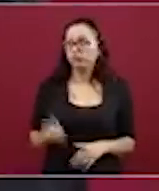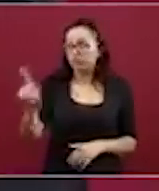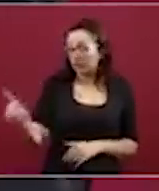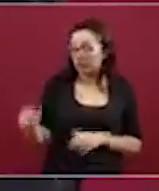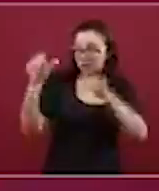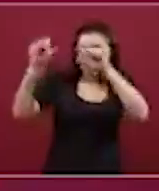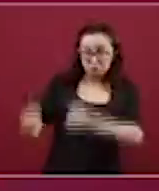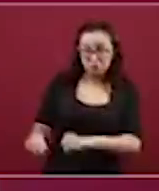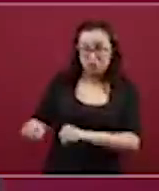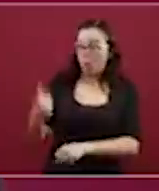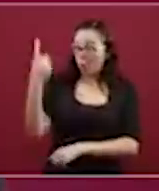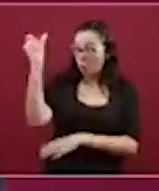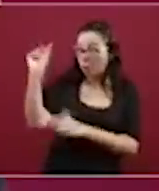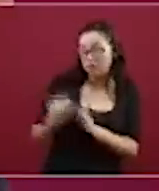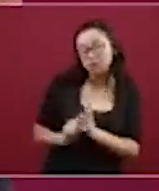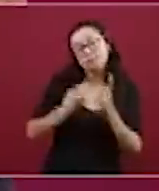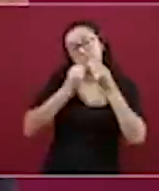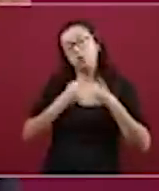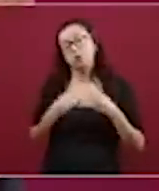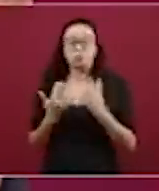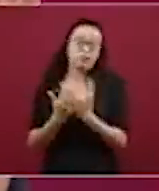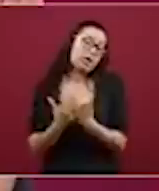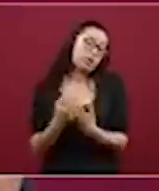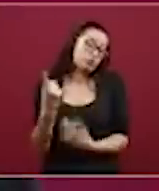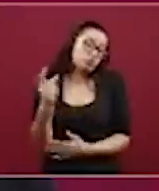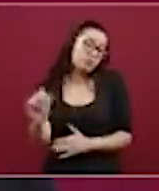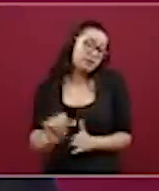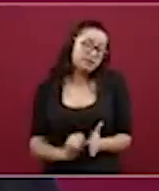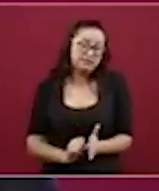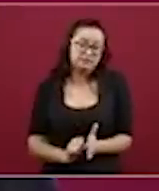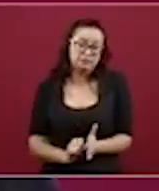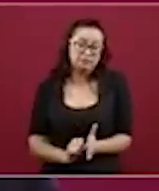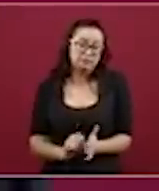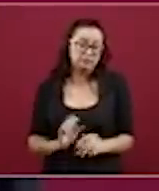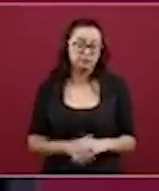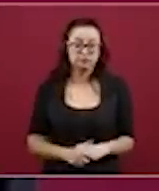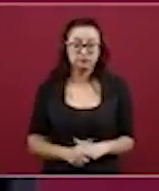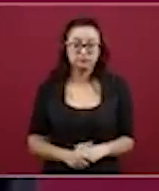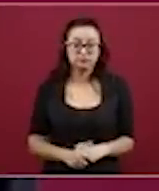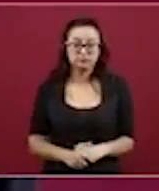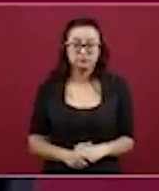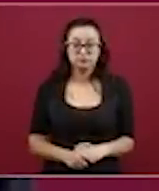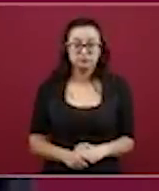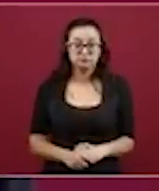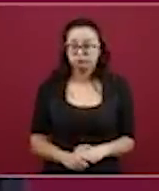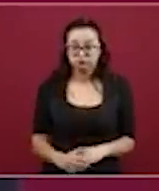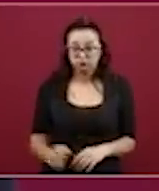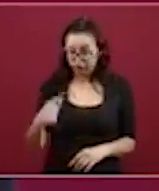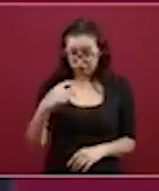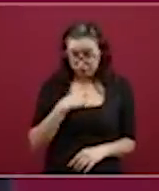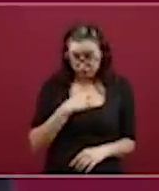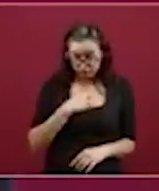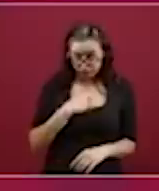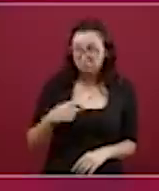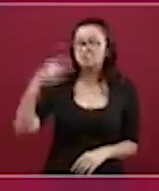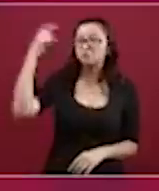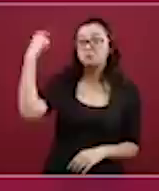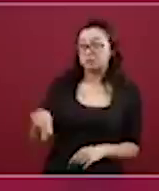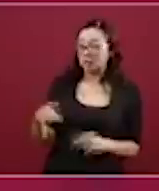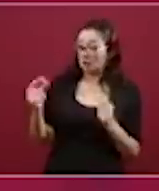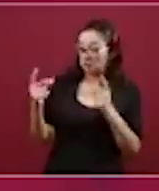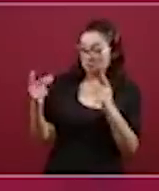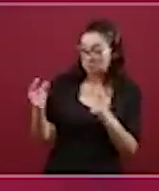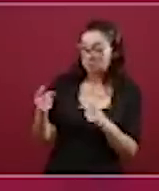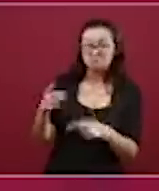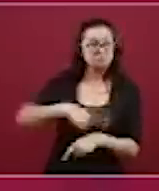mes, pues ni modo, pero yo no voy a ordenar